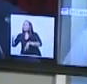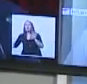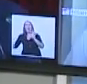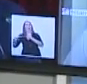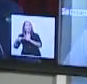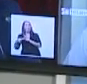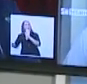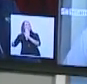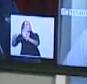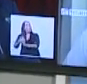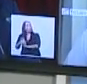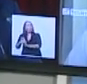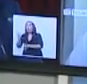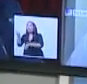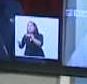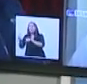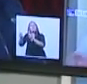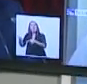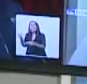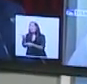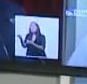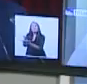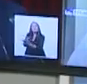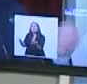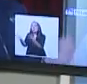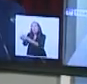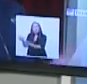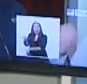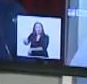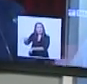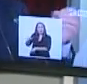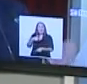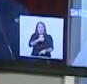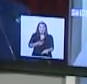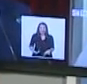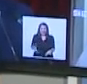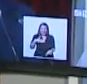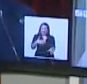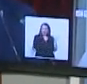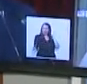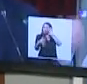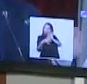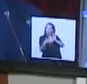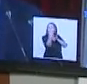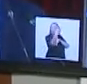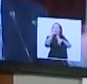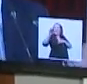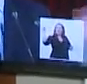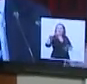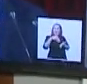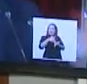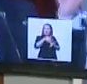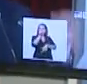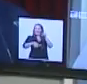mejor que la que recibió, y eso de estar en crisis, la historia siempre está en crisis. O sea, no, crisis